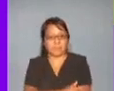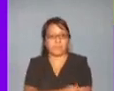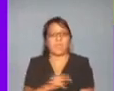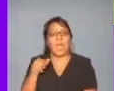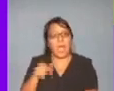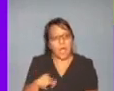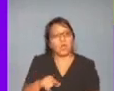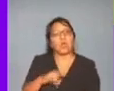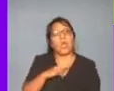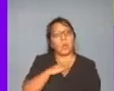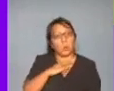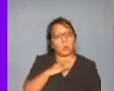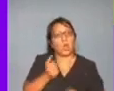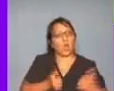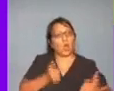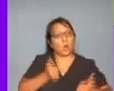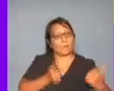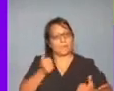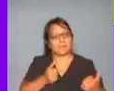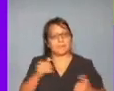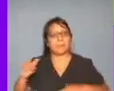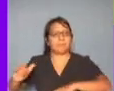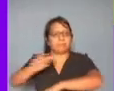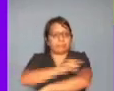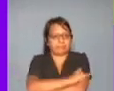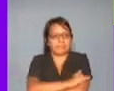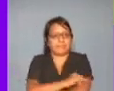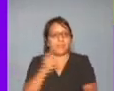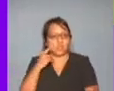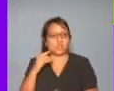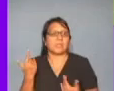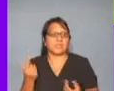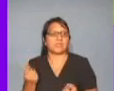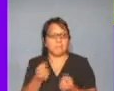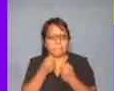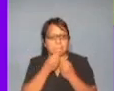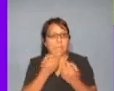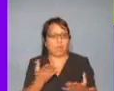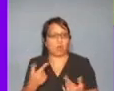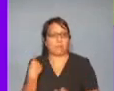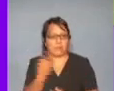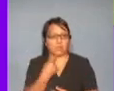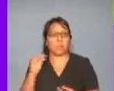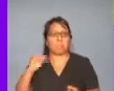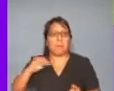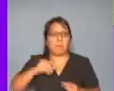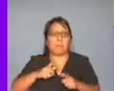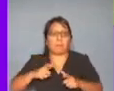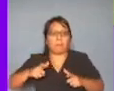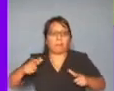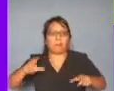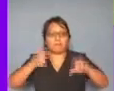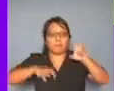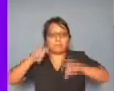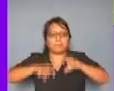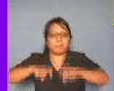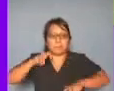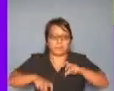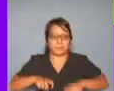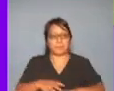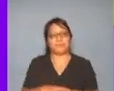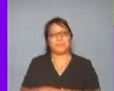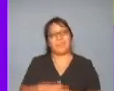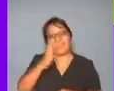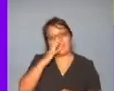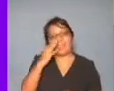una plaza muy competitiva y muy buena para las líneas aéreas, así que en eso viene mejorando, viene aumentando la cantidad de butacas, y ahí es donde se ve después